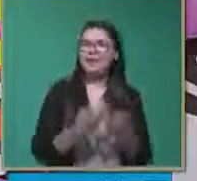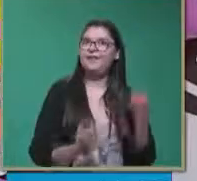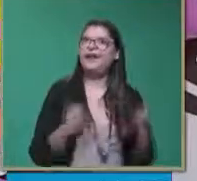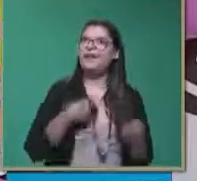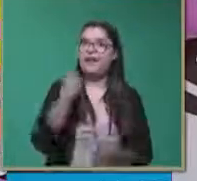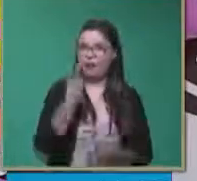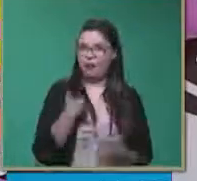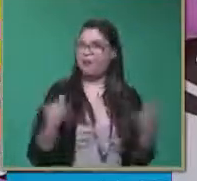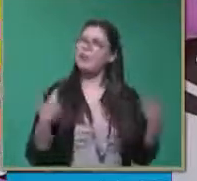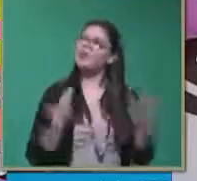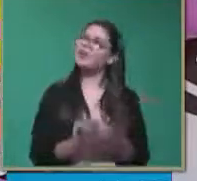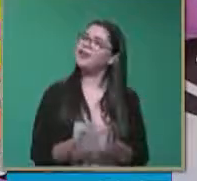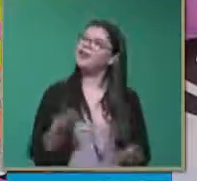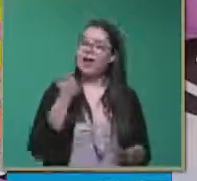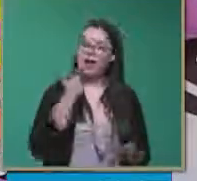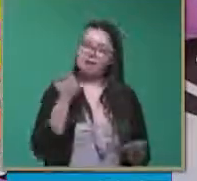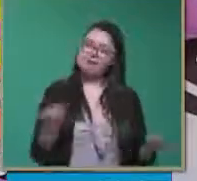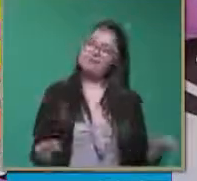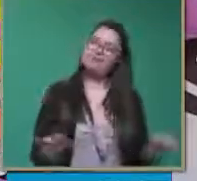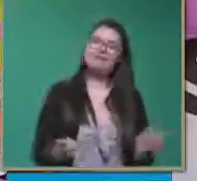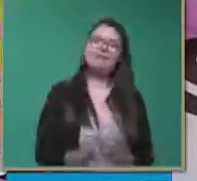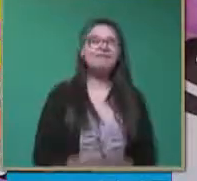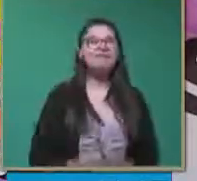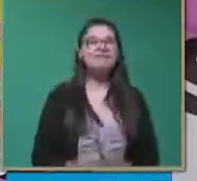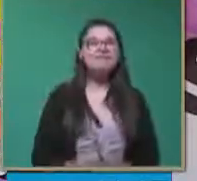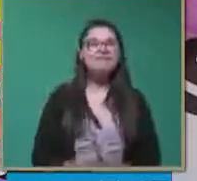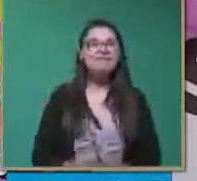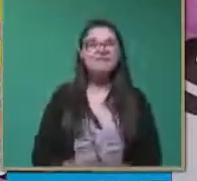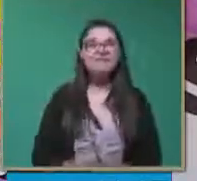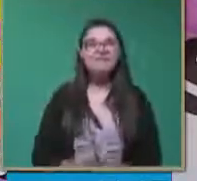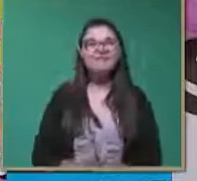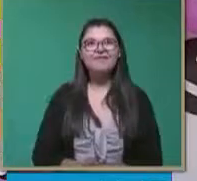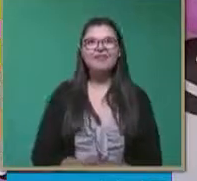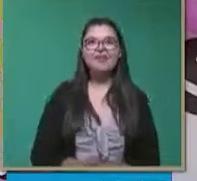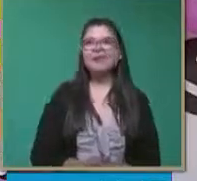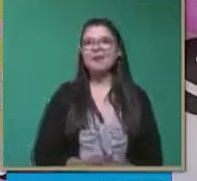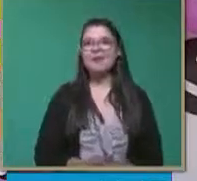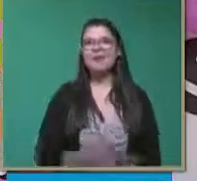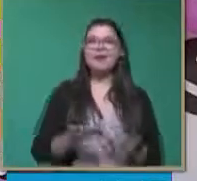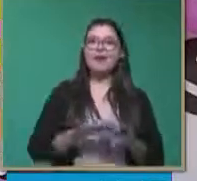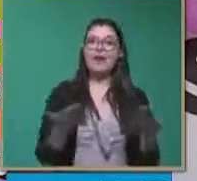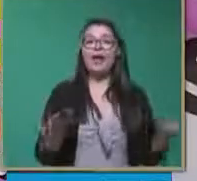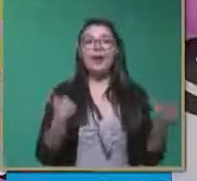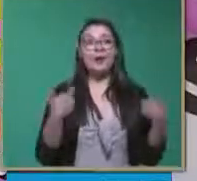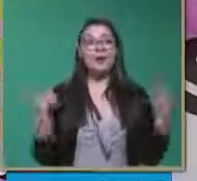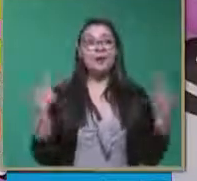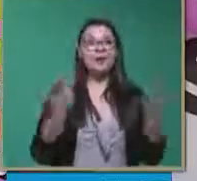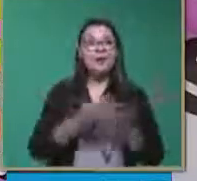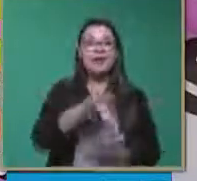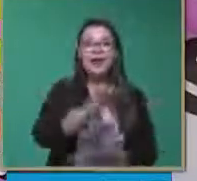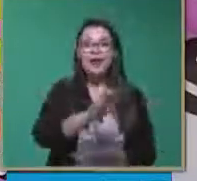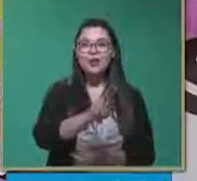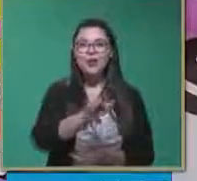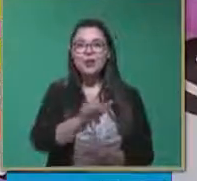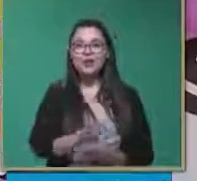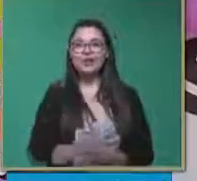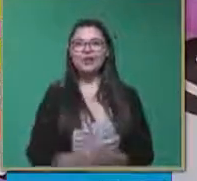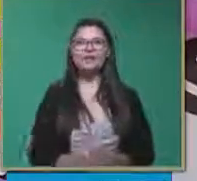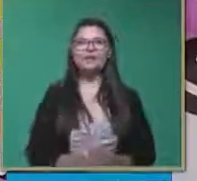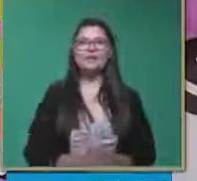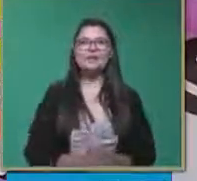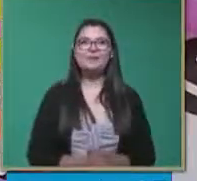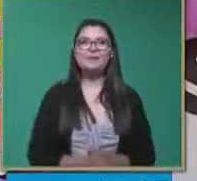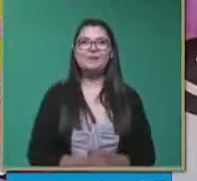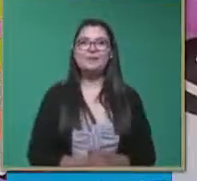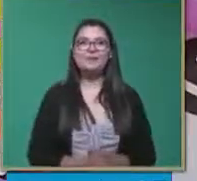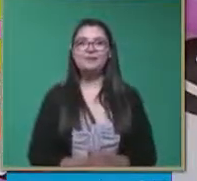que ella juegue? Sí, también, también. Ay, yo pensé que ya me había salvado. No. Bueno, ¿me ayudan? A ver, vamos a taparle